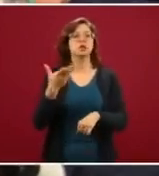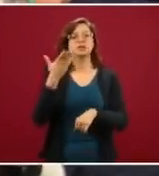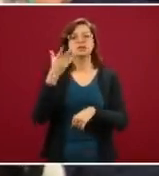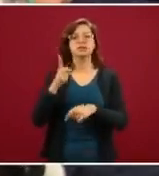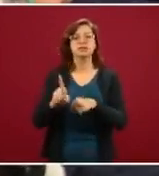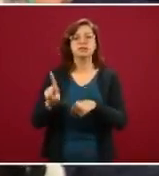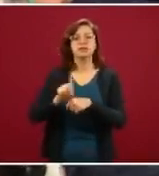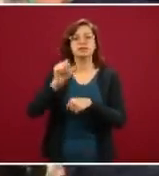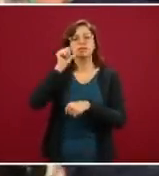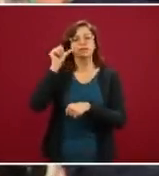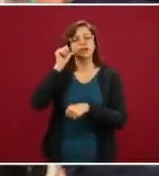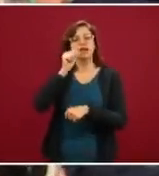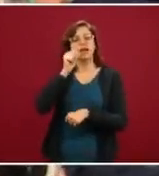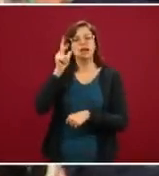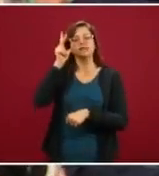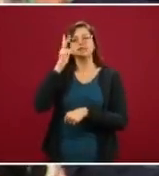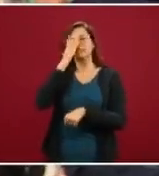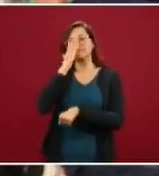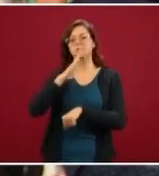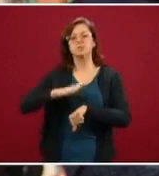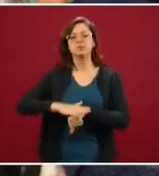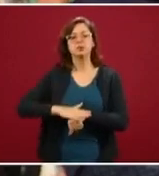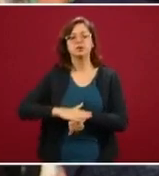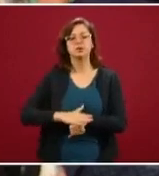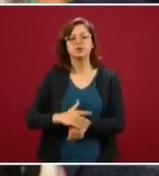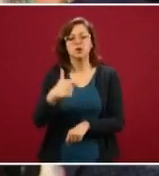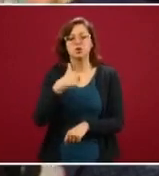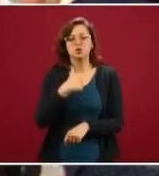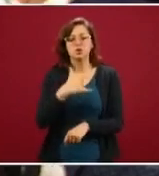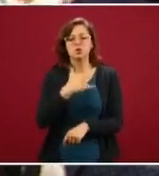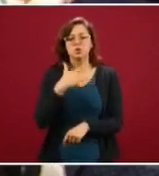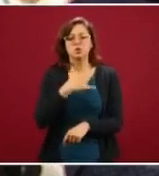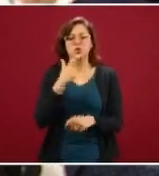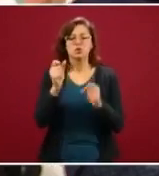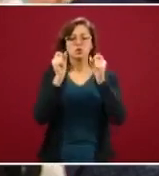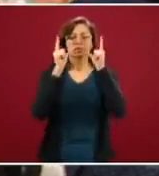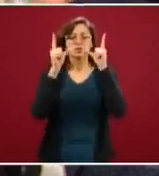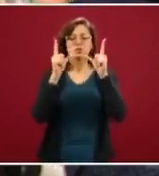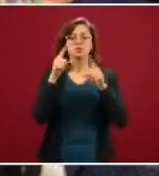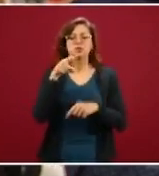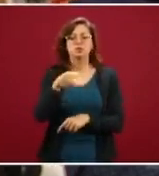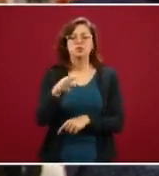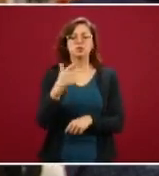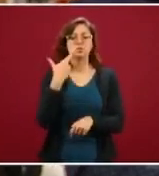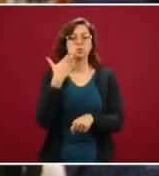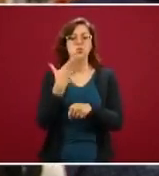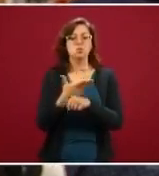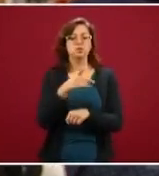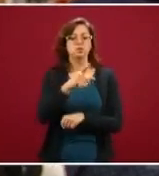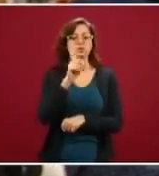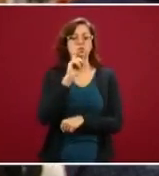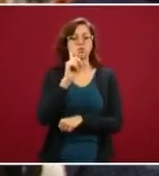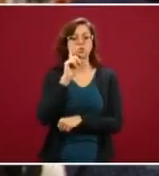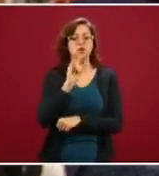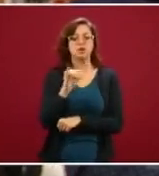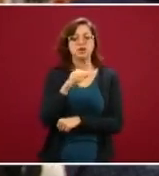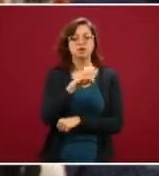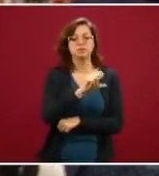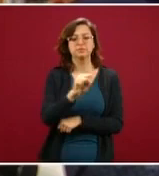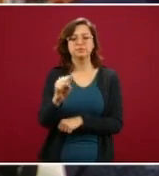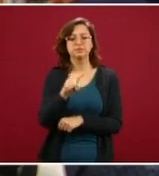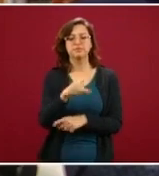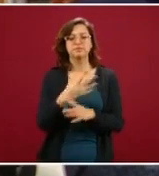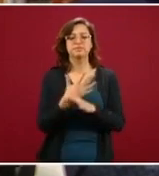antier, preguntar, aquí me llamó la atención de la encargada de bienestar de BIMSS, de los centros de